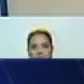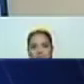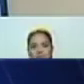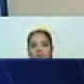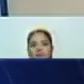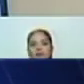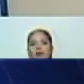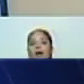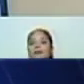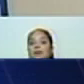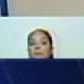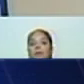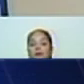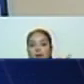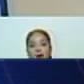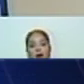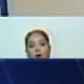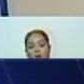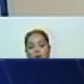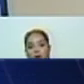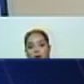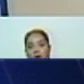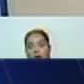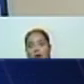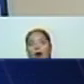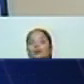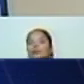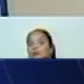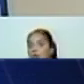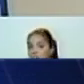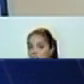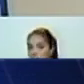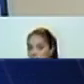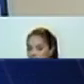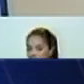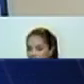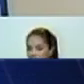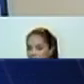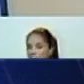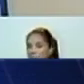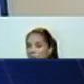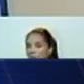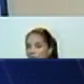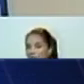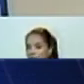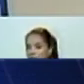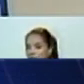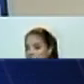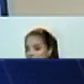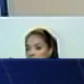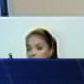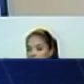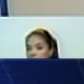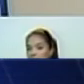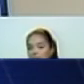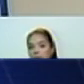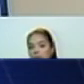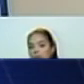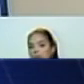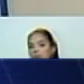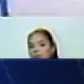mientras se inicia, ¿verdad?, y esta es una segunda diligencia, el proceso de allanamiento a su